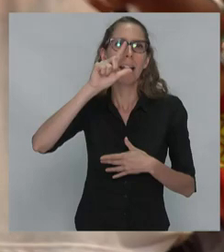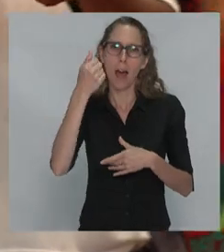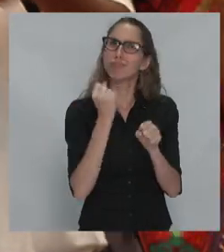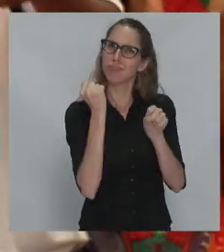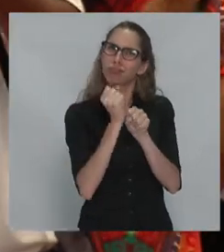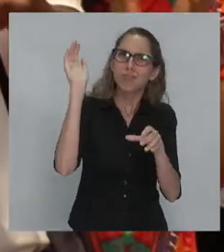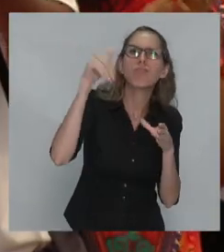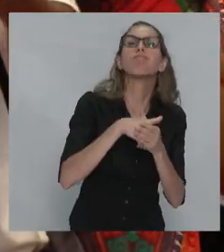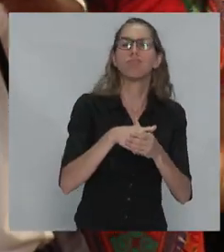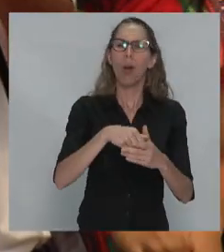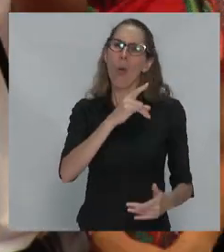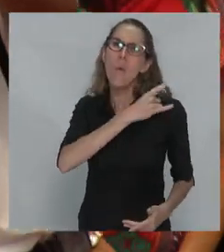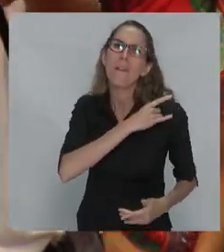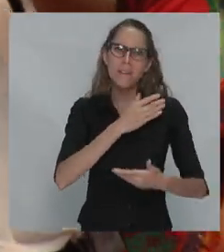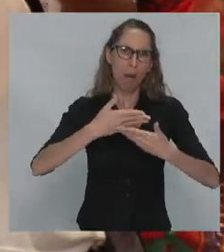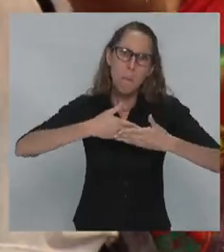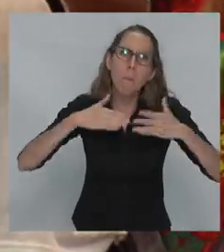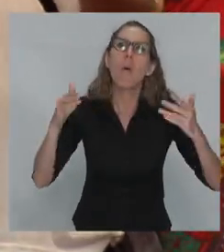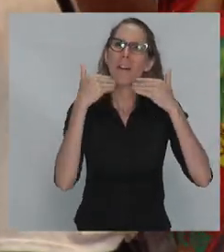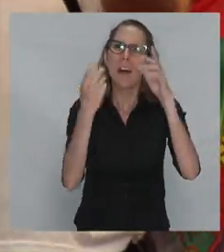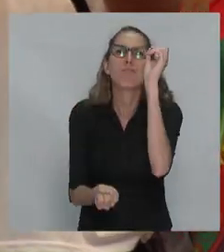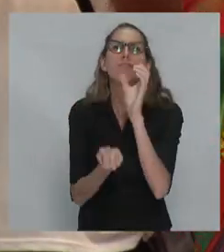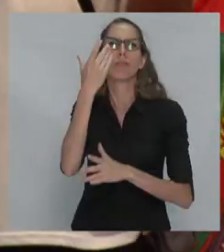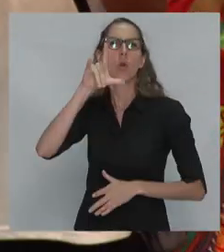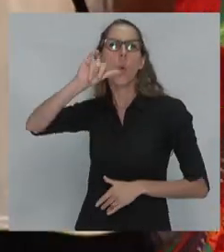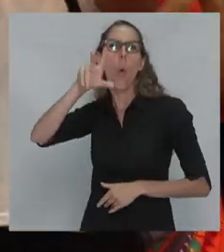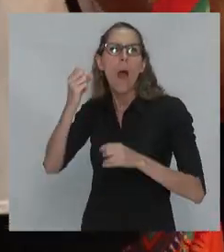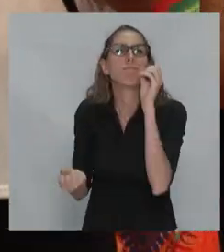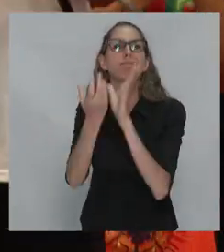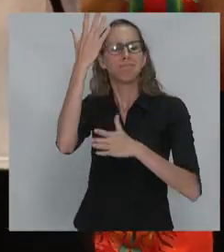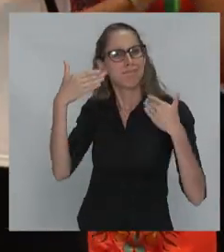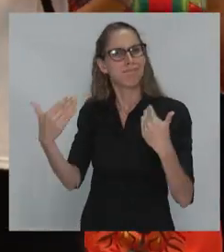Iguazú, universidad pública creada por Lula.